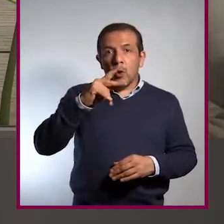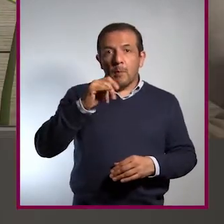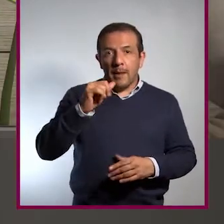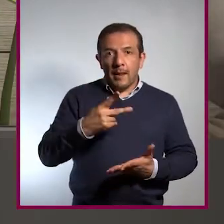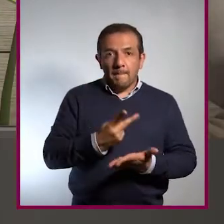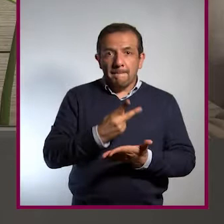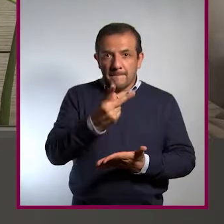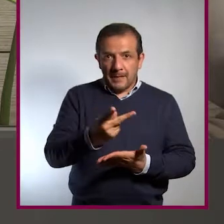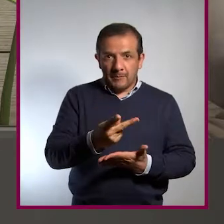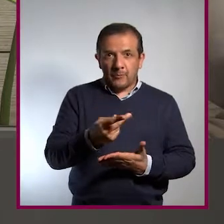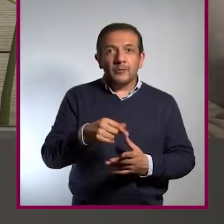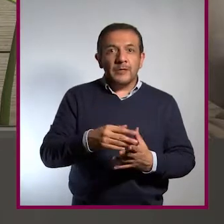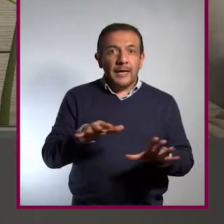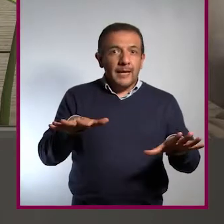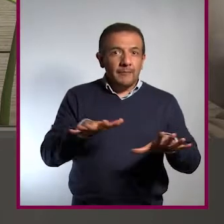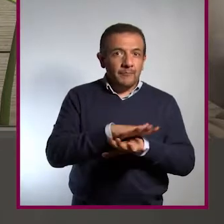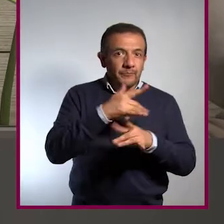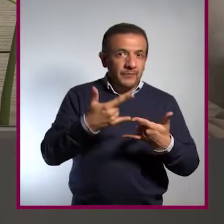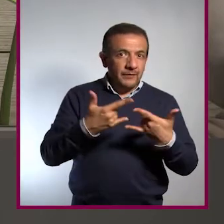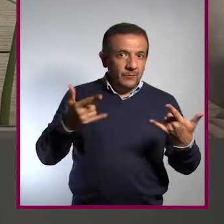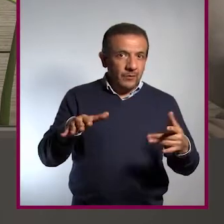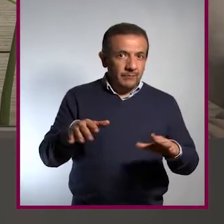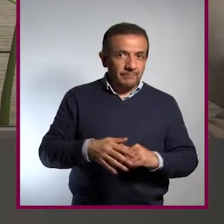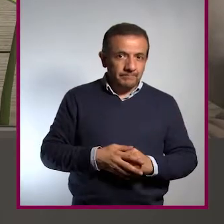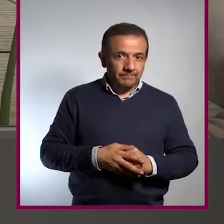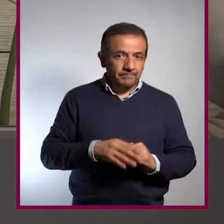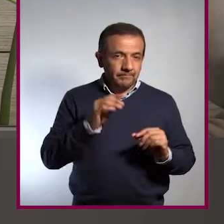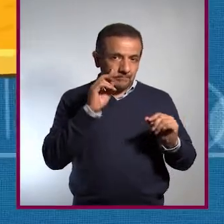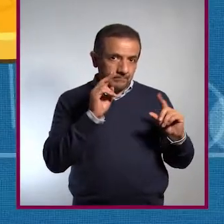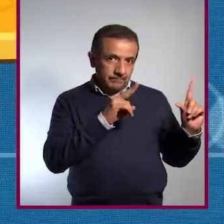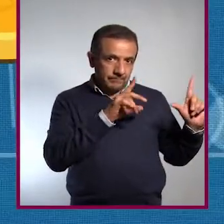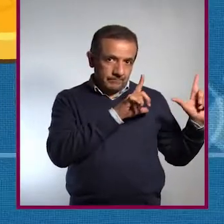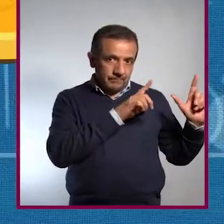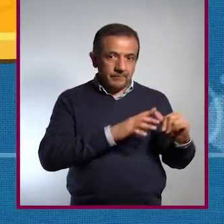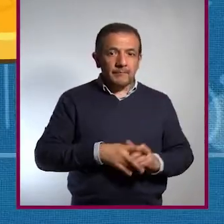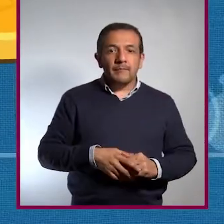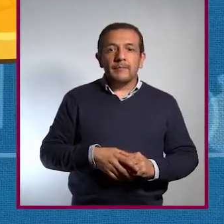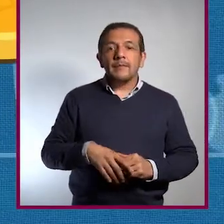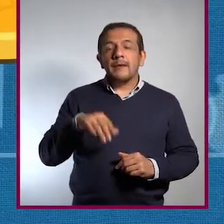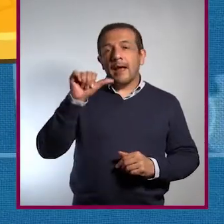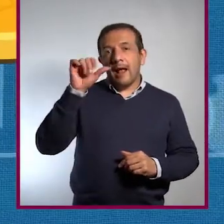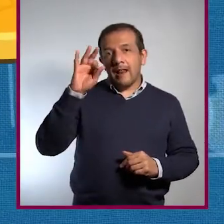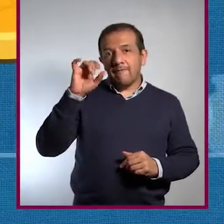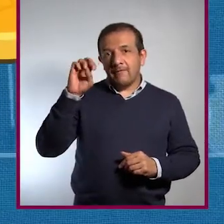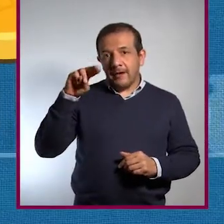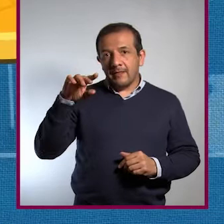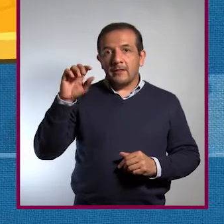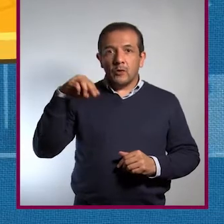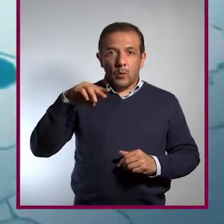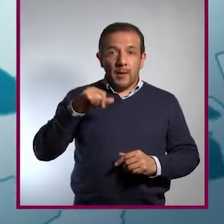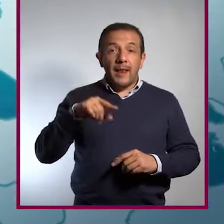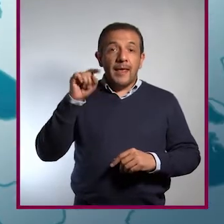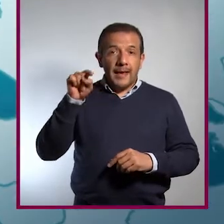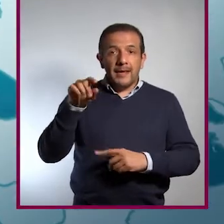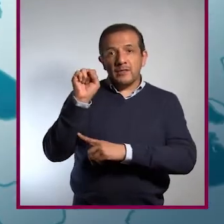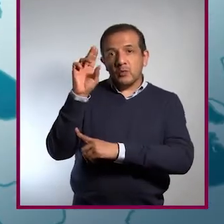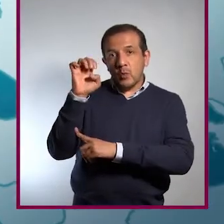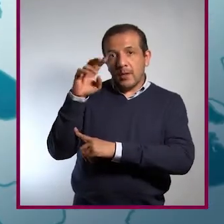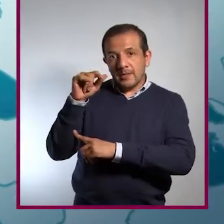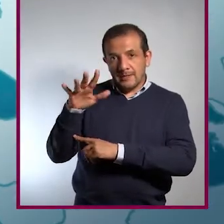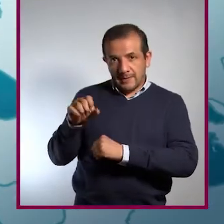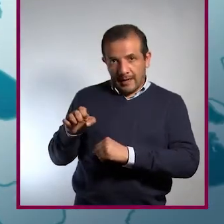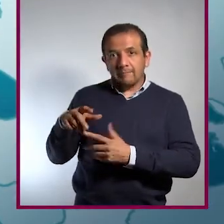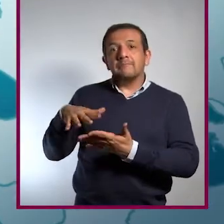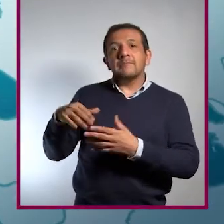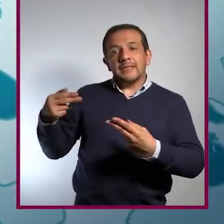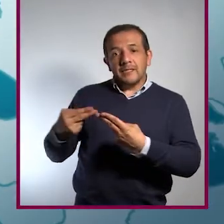premios Nobel que cambiaron la historia? Acompáñame a ver la siguiente cápsula. Alfred Bernhard Nobel nació en Estocolmo, Suecia,